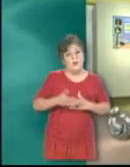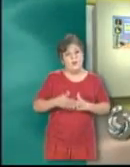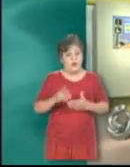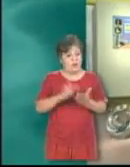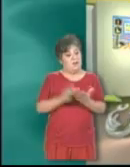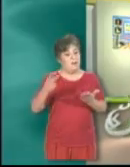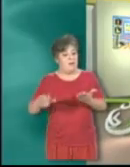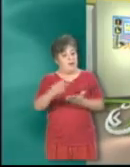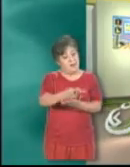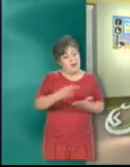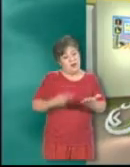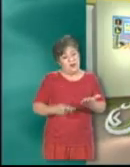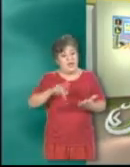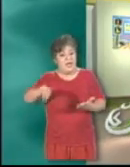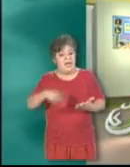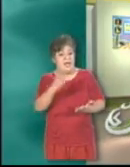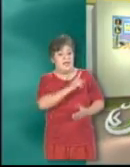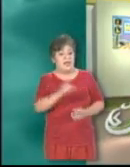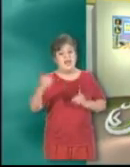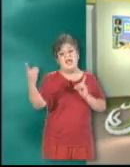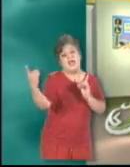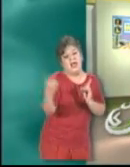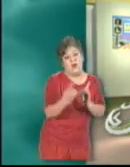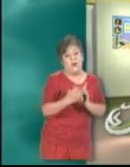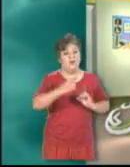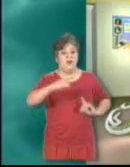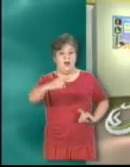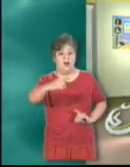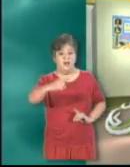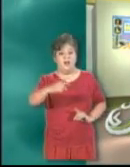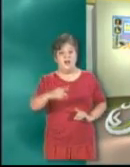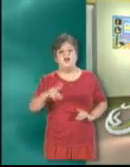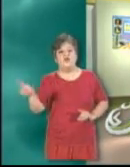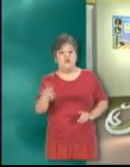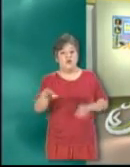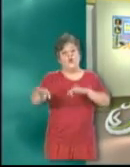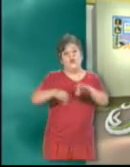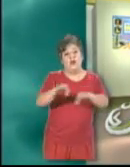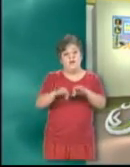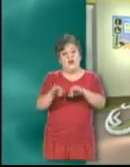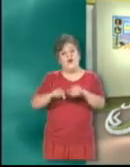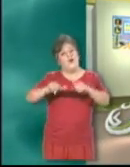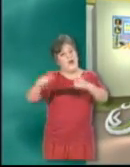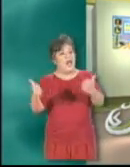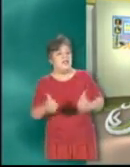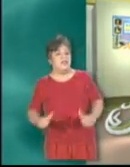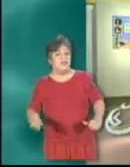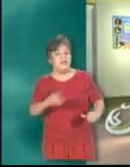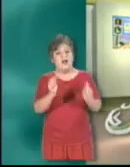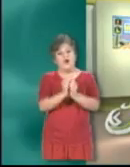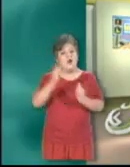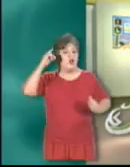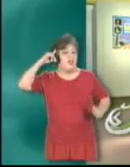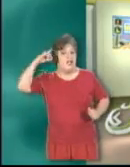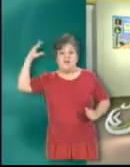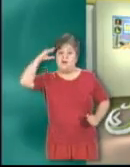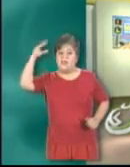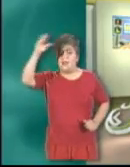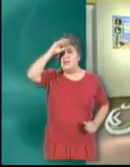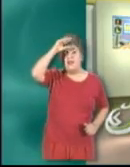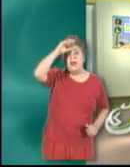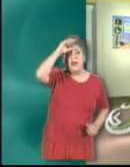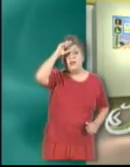La siguiente cápsula pertenece nuevamente a Encontrarte, cuyo trabajo con artistas con discapacidad